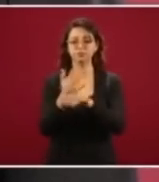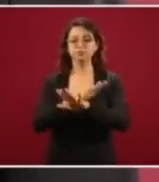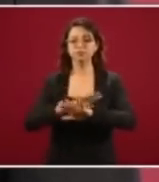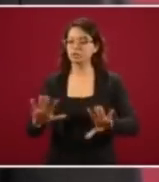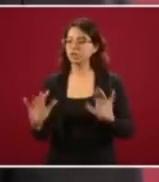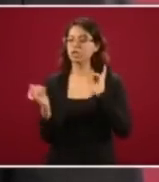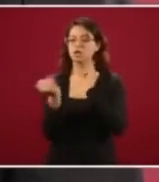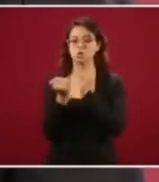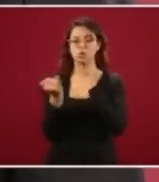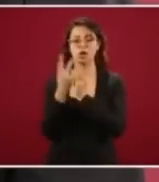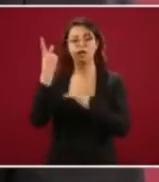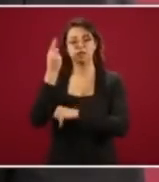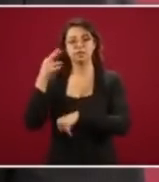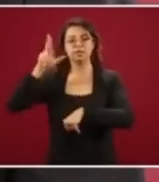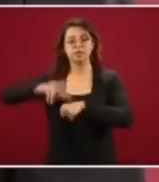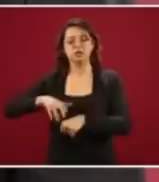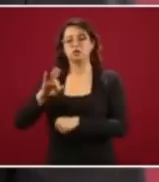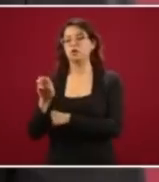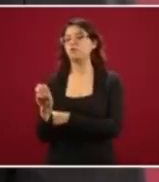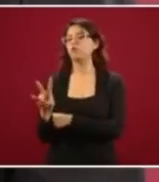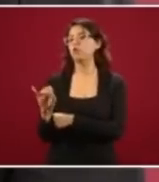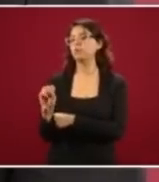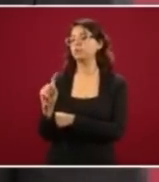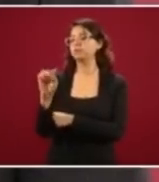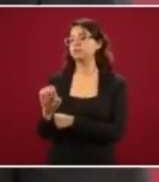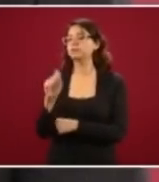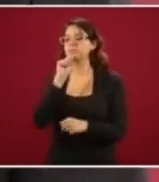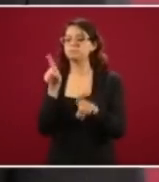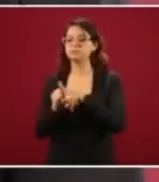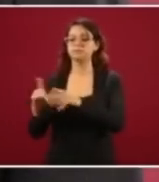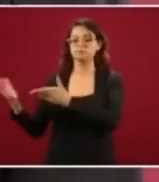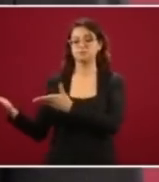pedir al director del Fobiste de que nos